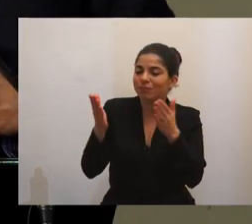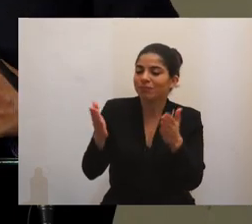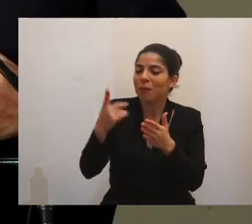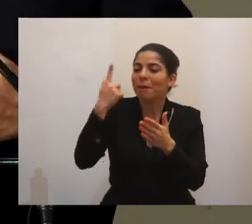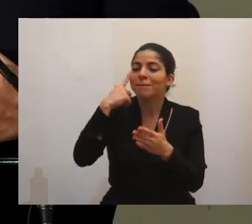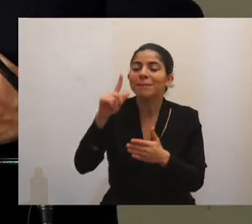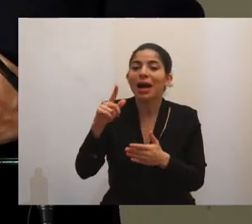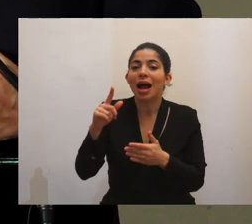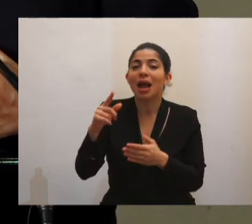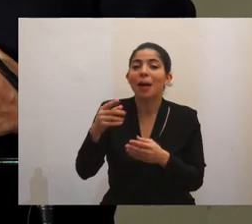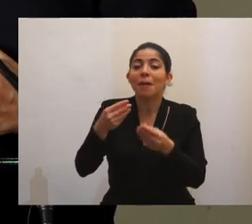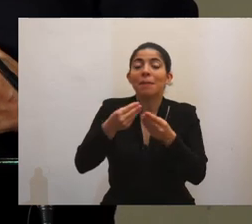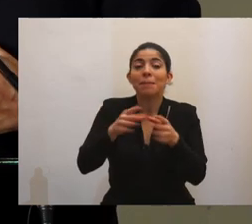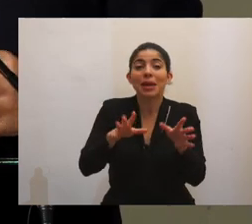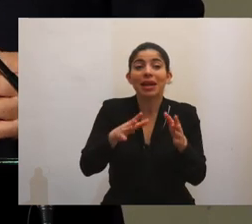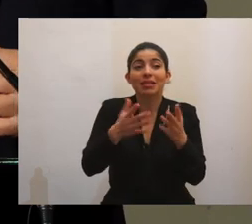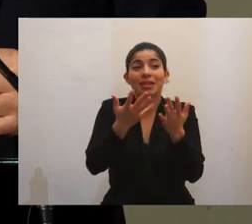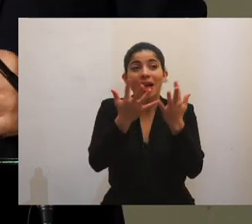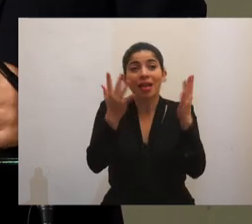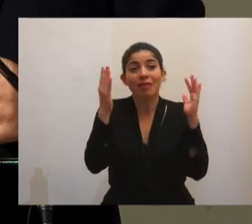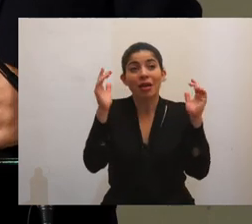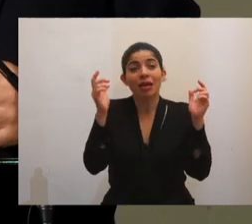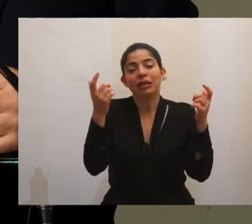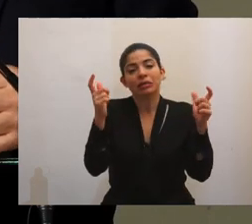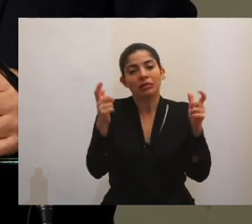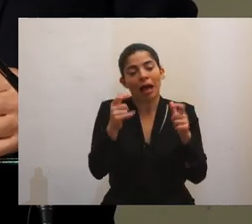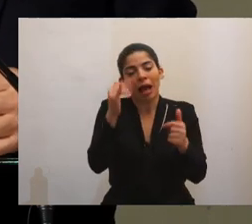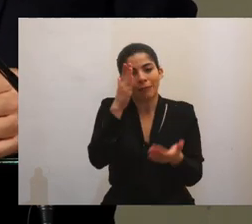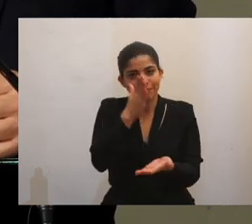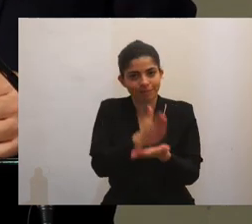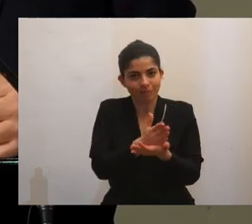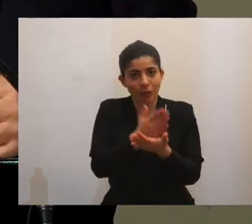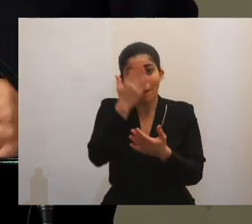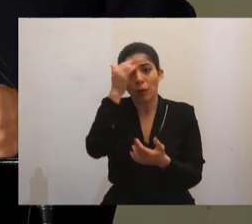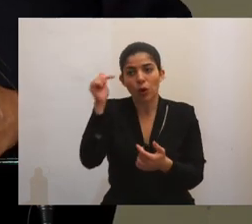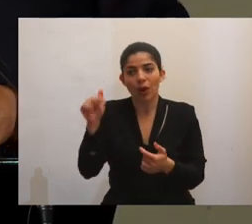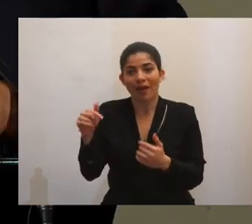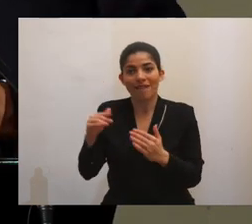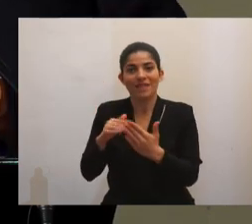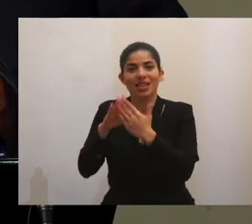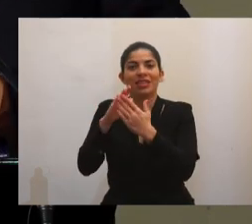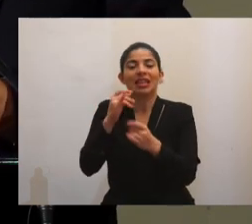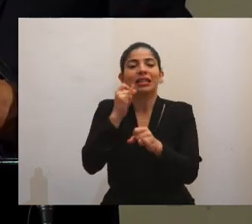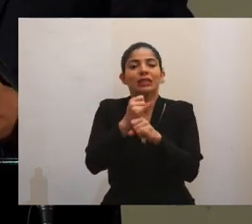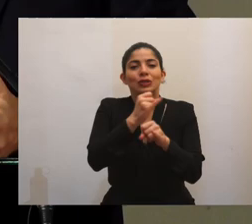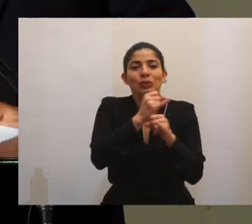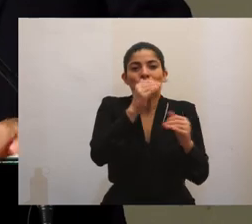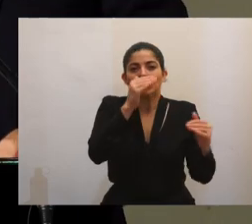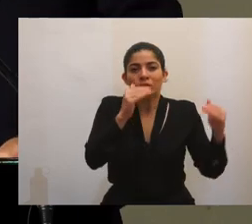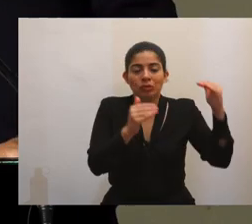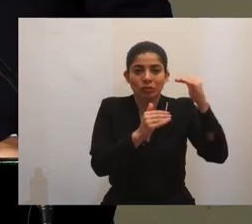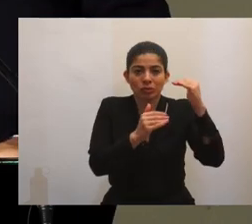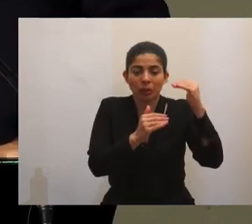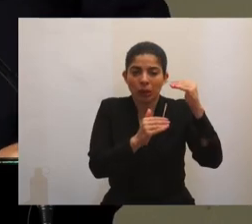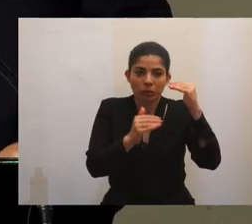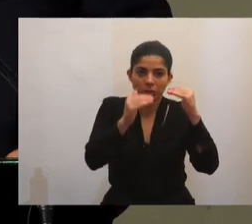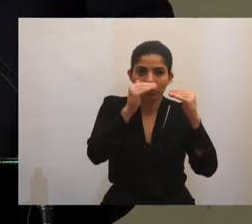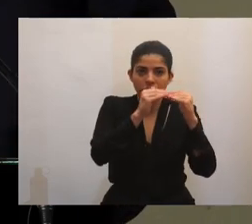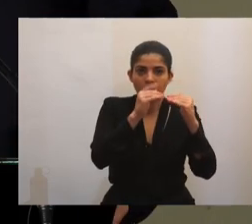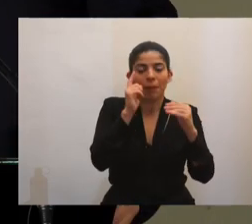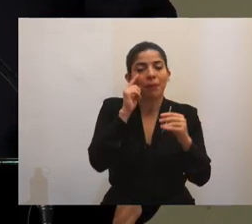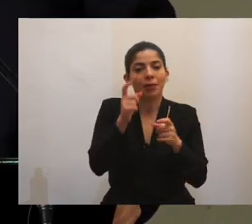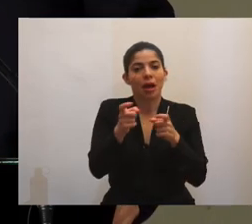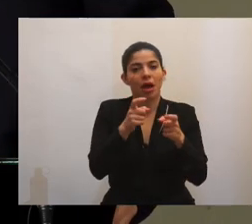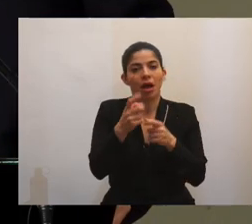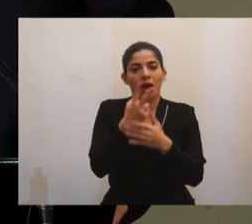de la pérdida de la biodiversidad, porque hace frente a las brechas institucionales de género en la gestión de los recursos